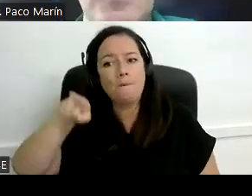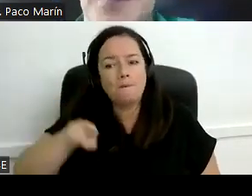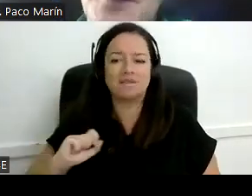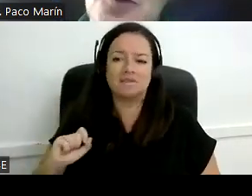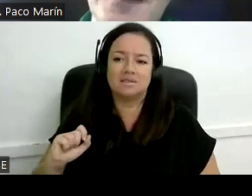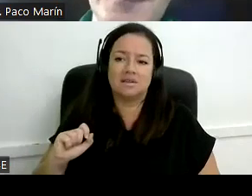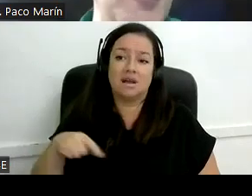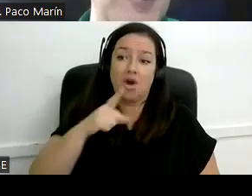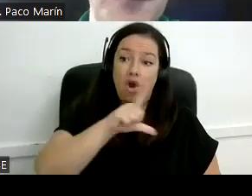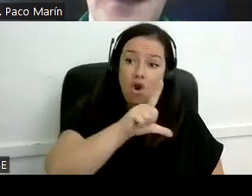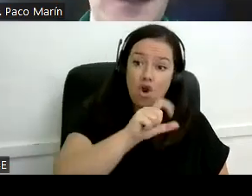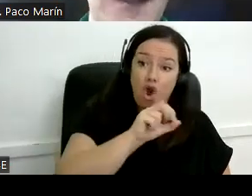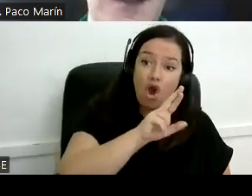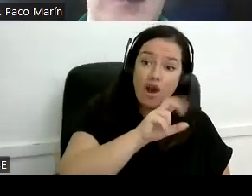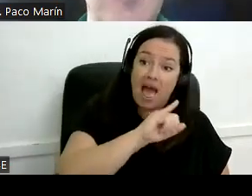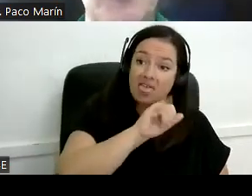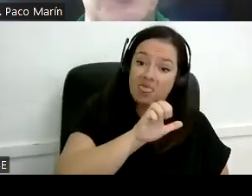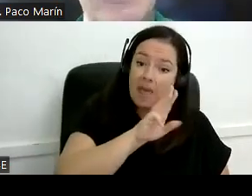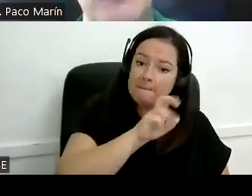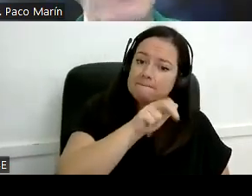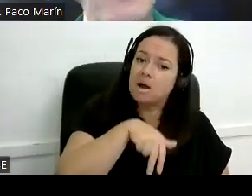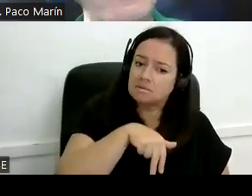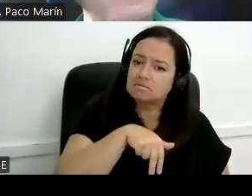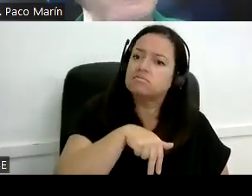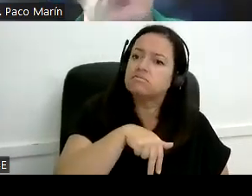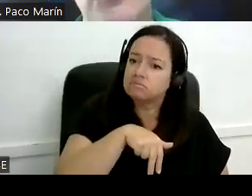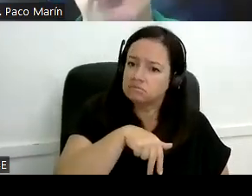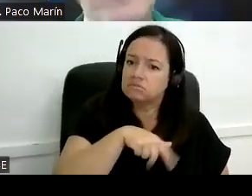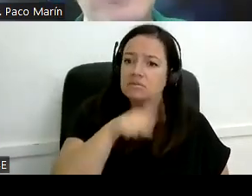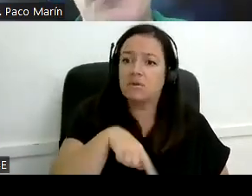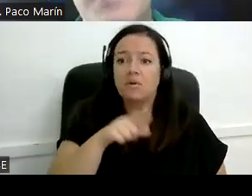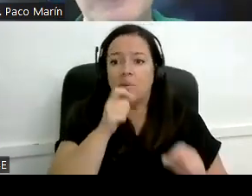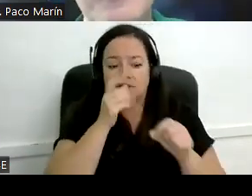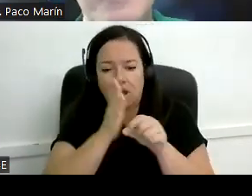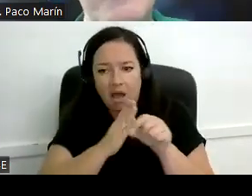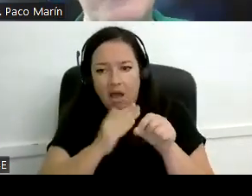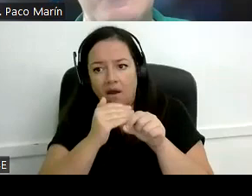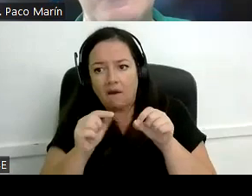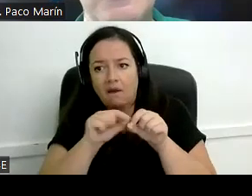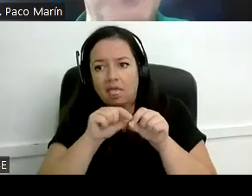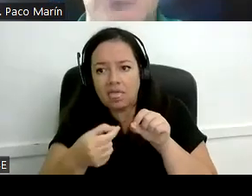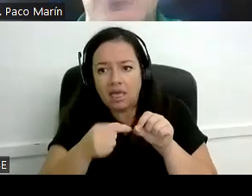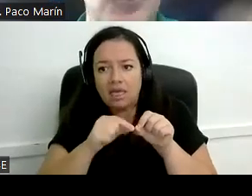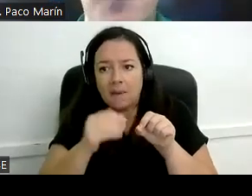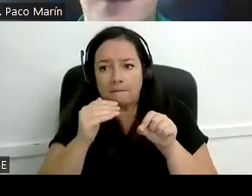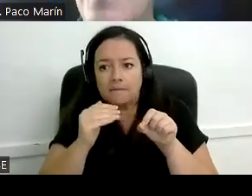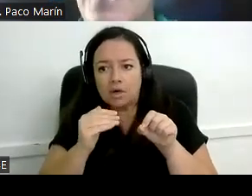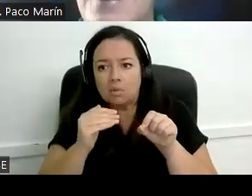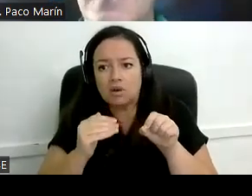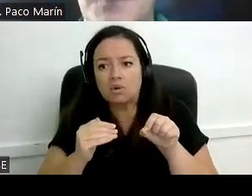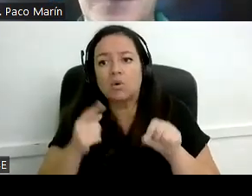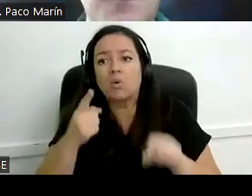el lorazepam irlo retirando, pero también a razón de un cuarto de pastilla o media pastilla cada semana, cada 2